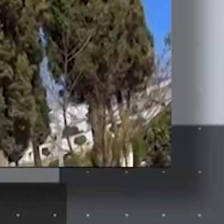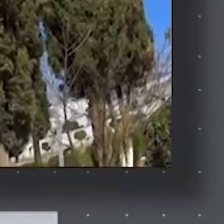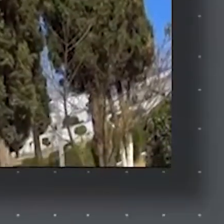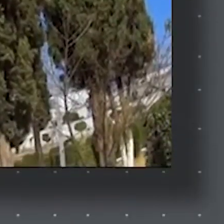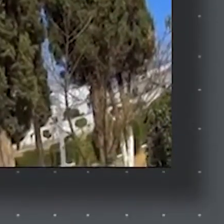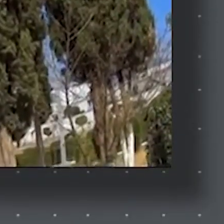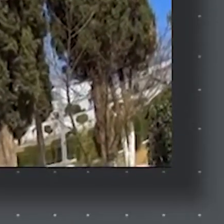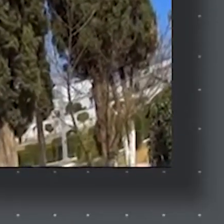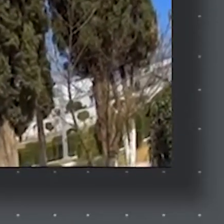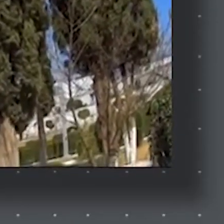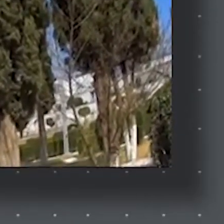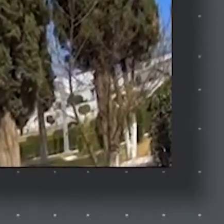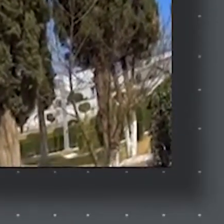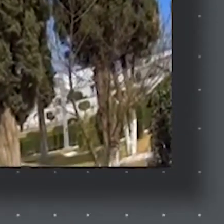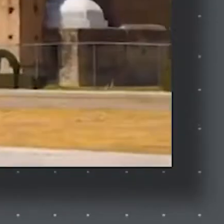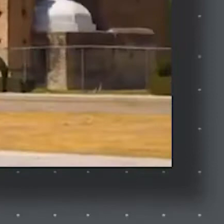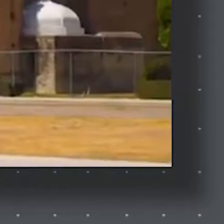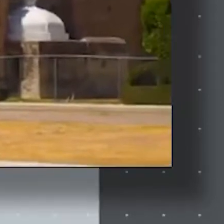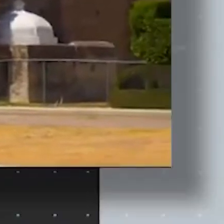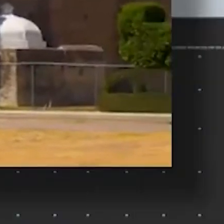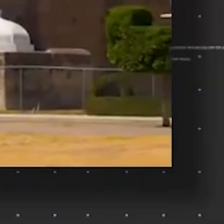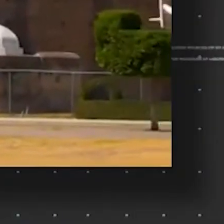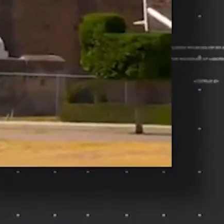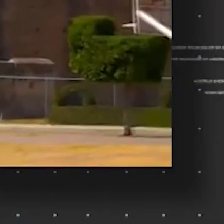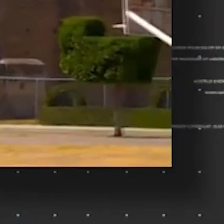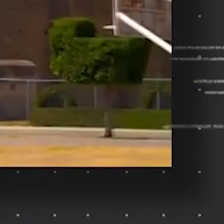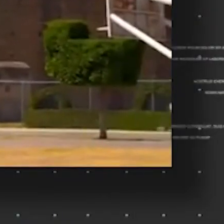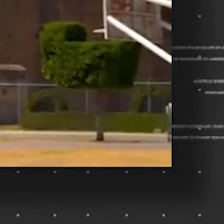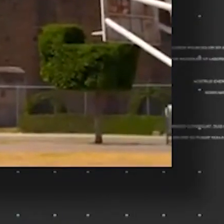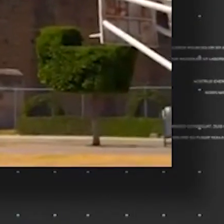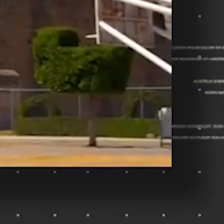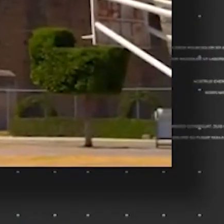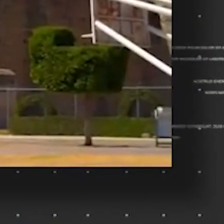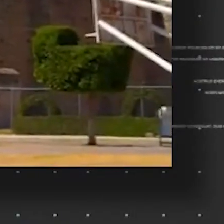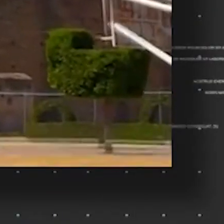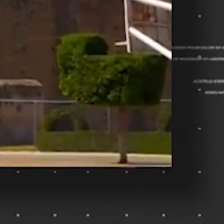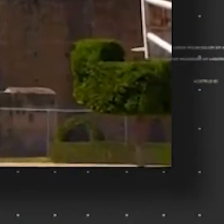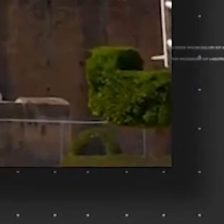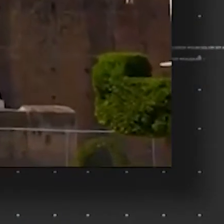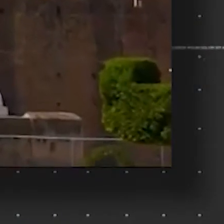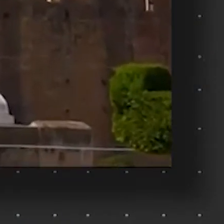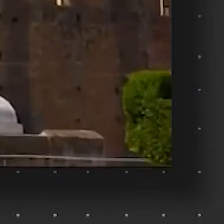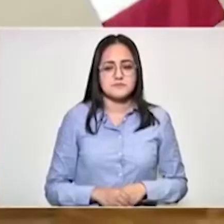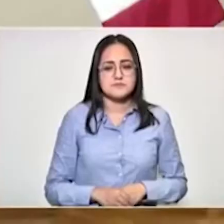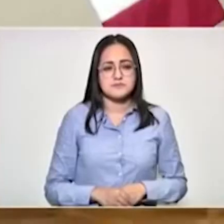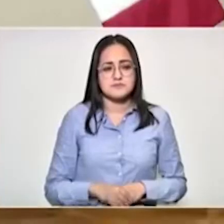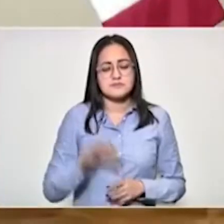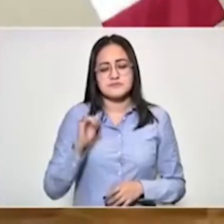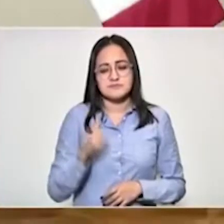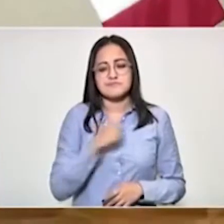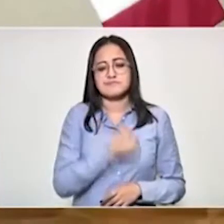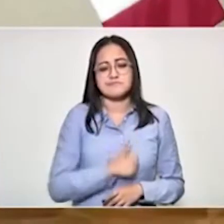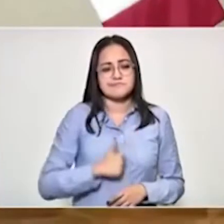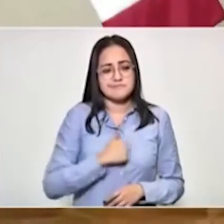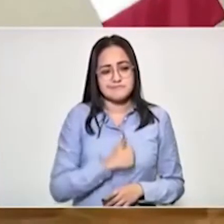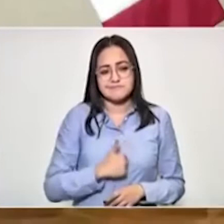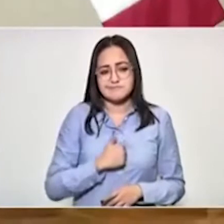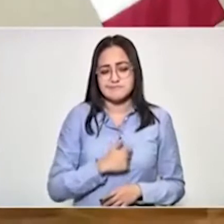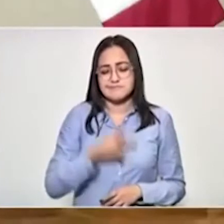libres de problemas enfocados al trabajo y el liberar el municipio de la delincuencia pues sí es muy lamentable